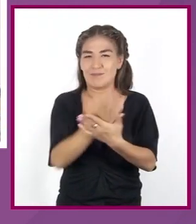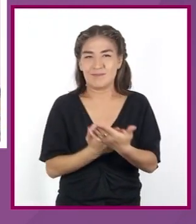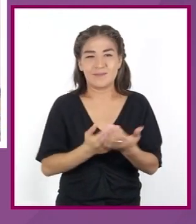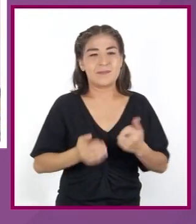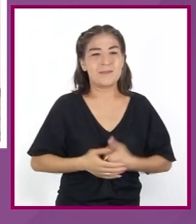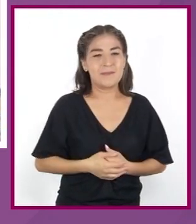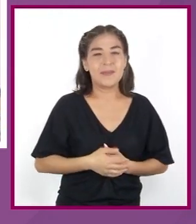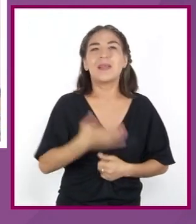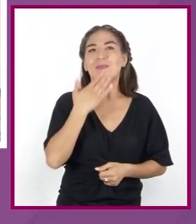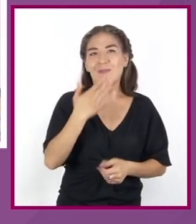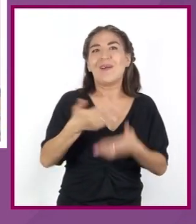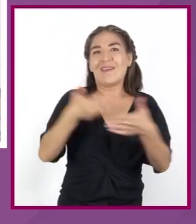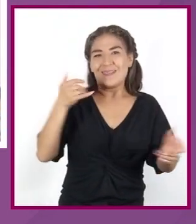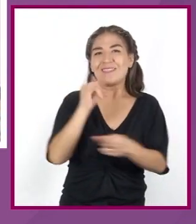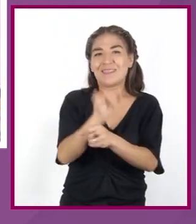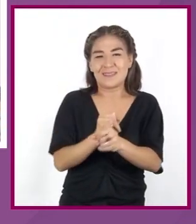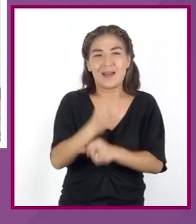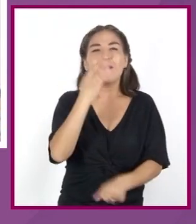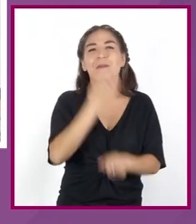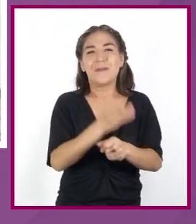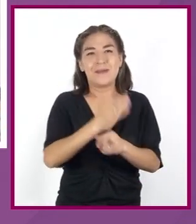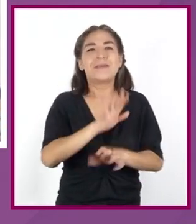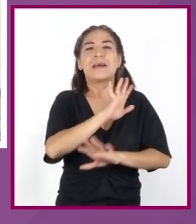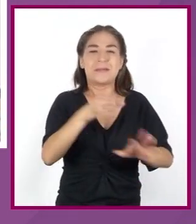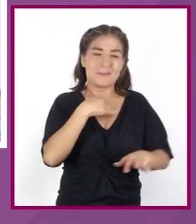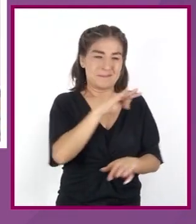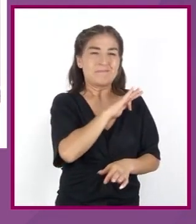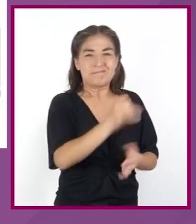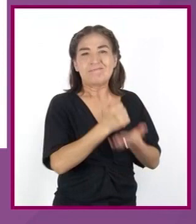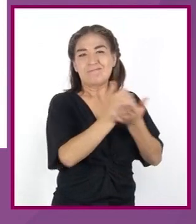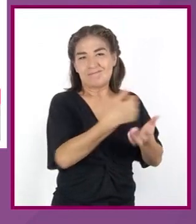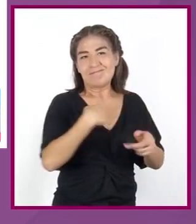Qué bueno que investigamos, ahora sí podré ayudar a mi hermano.